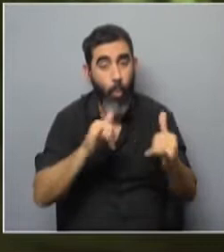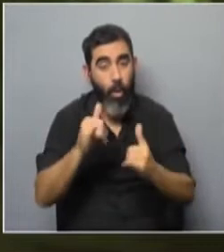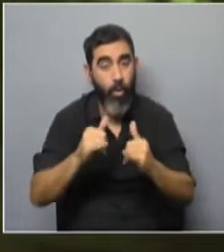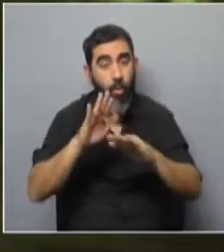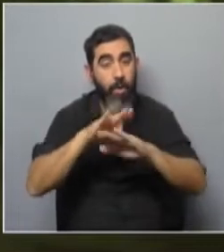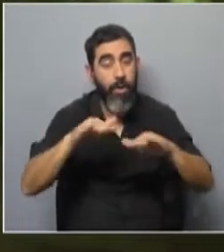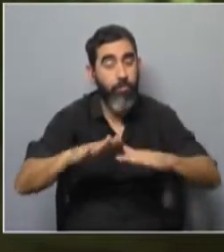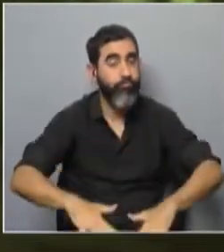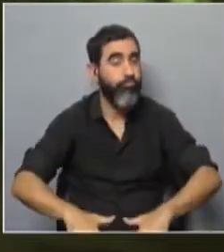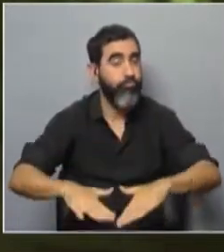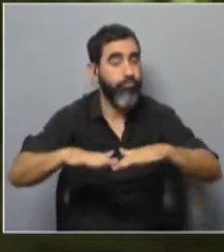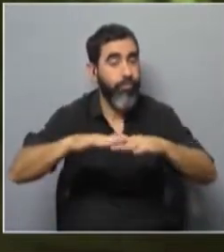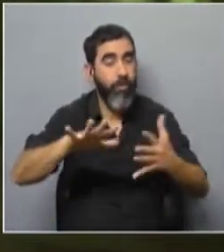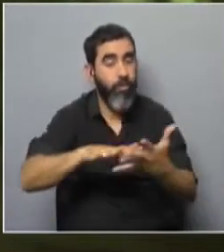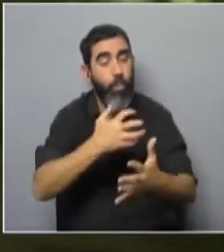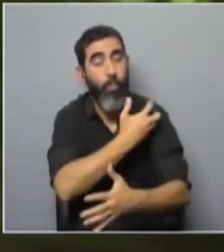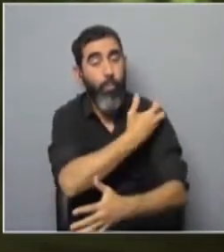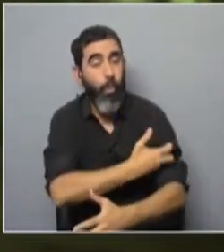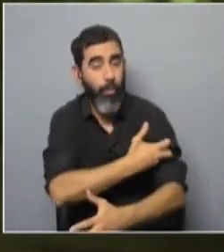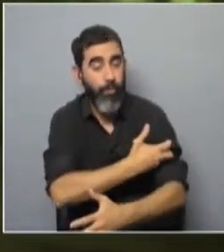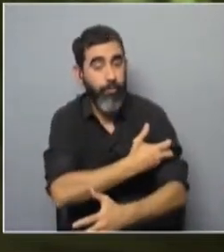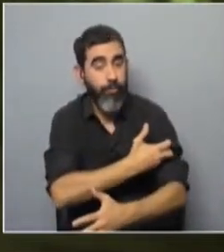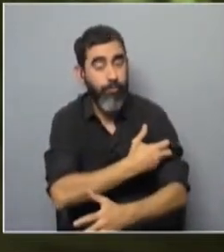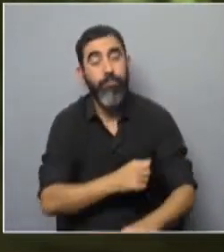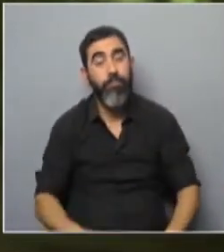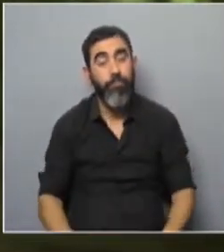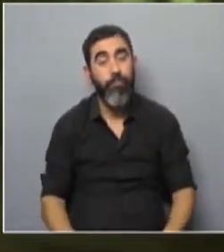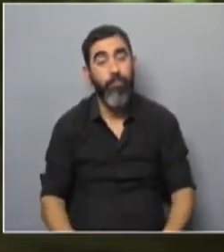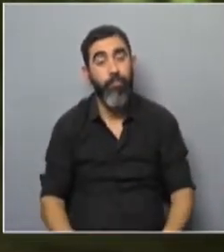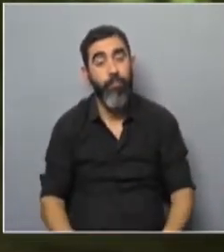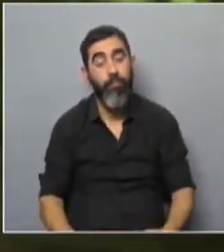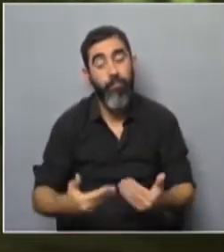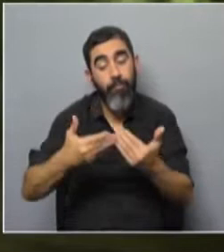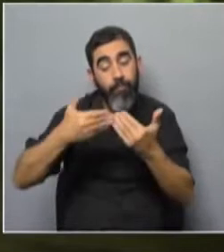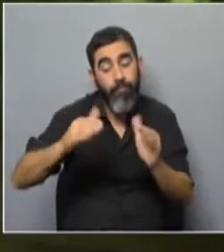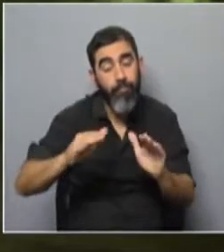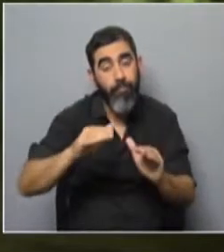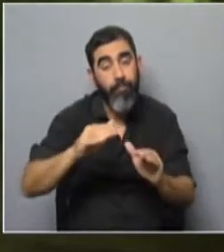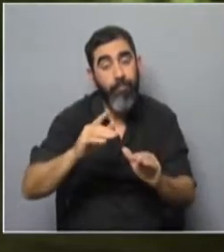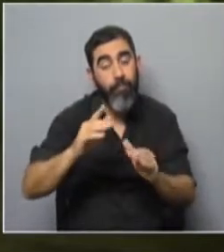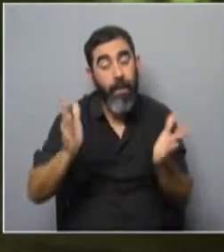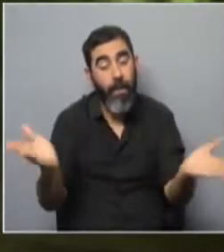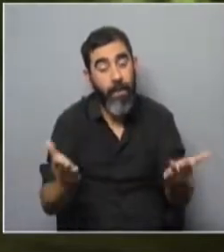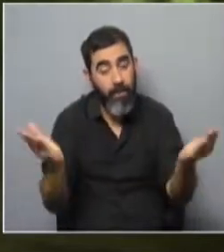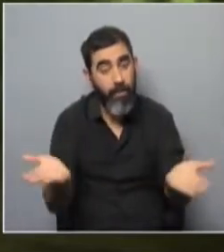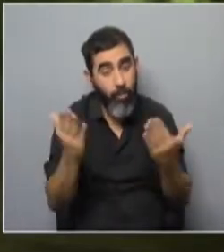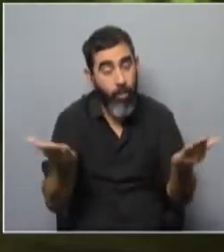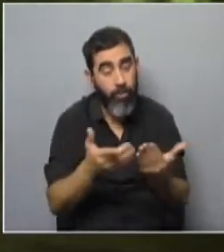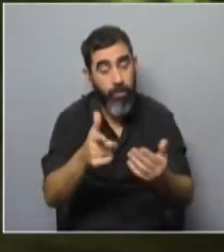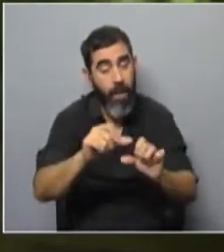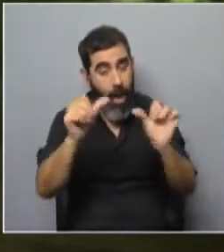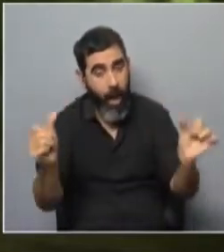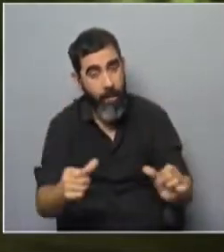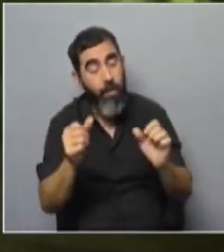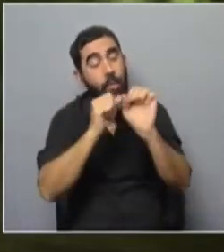niños que crecen en contextos de pobreza, ¿sí? Básicamente partimos de la base de que la estimulación de ese tipo de actividades